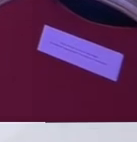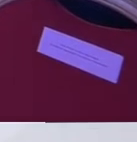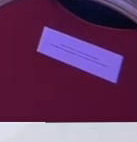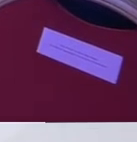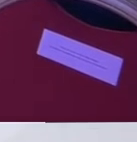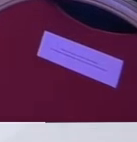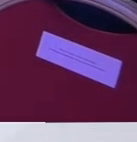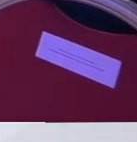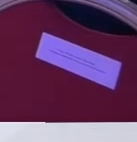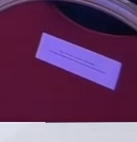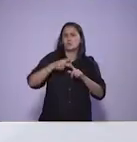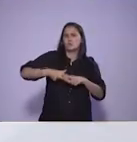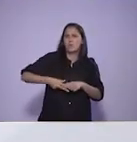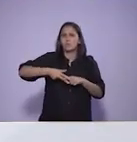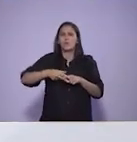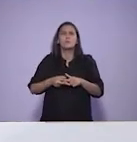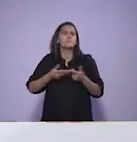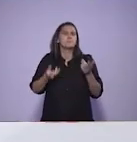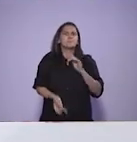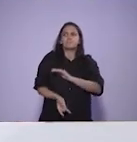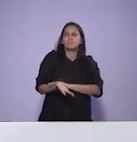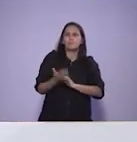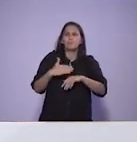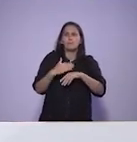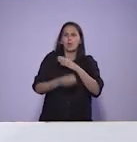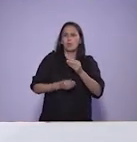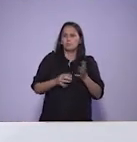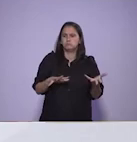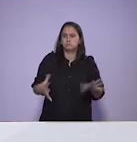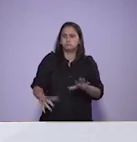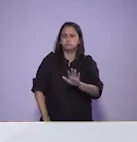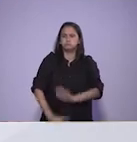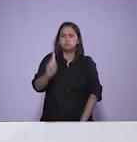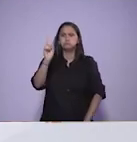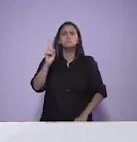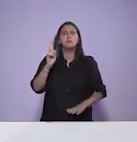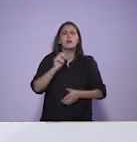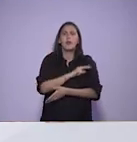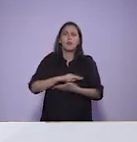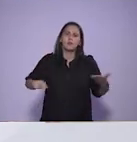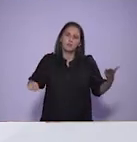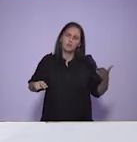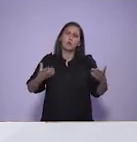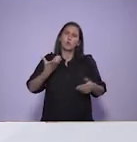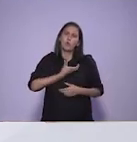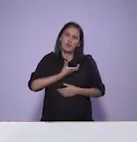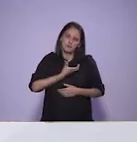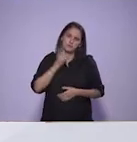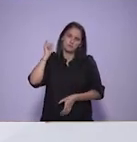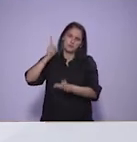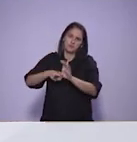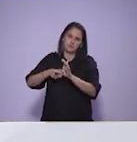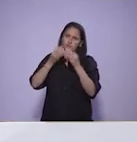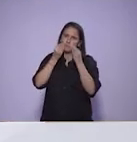pois que tamén en todas as cuestións que se creen para o desenvolvemento de Galicia, que os concellos